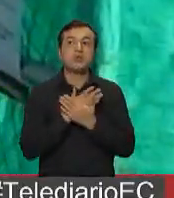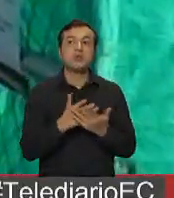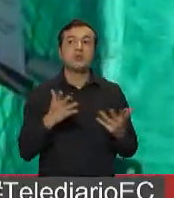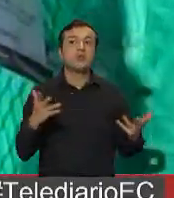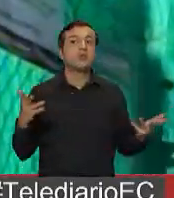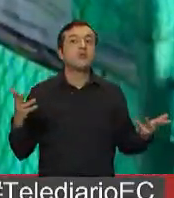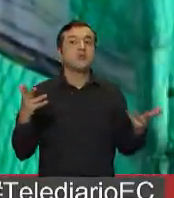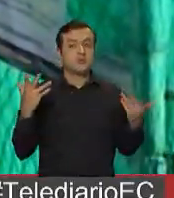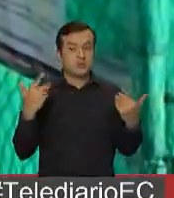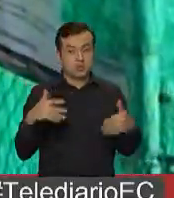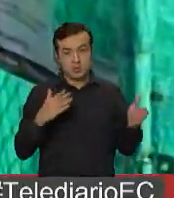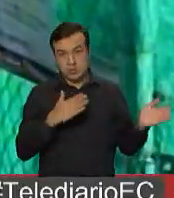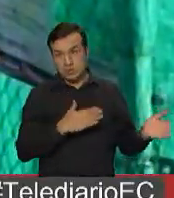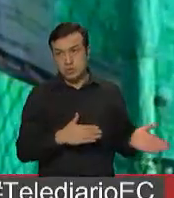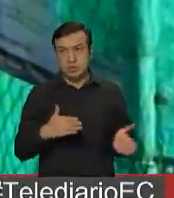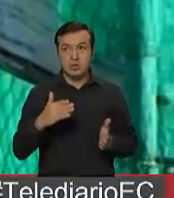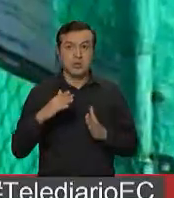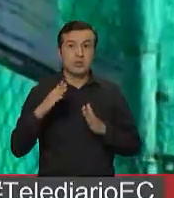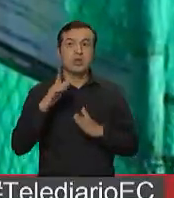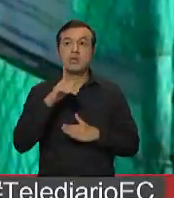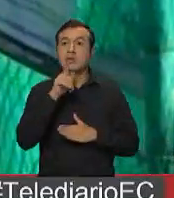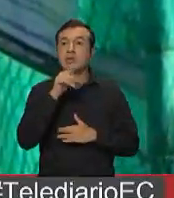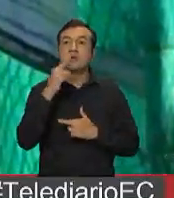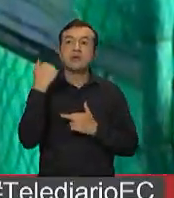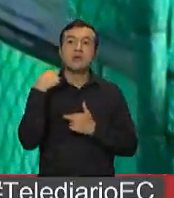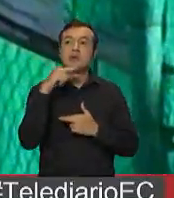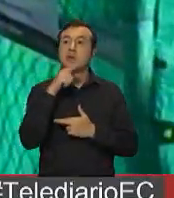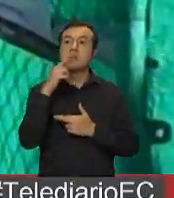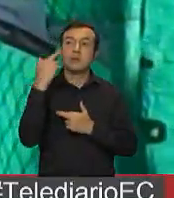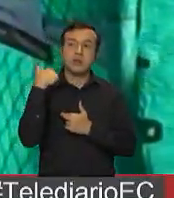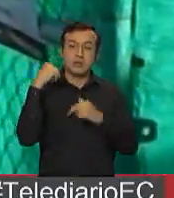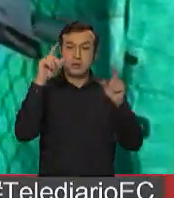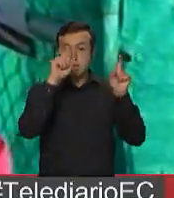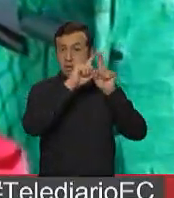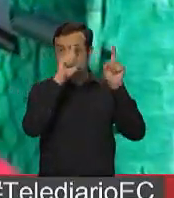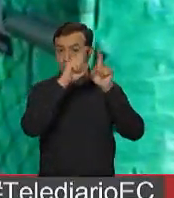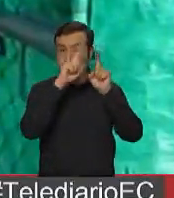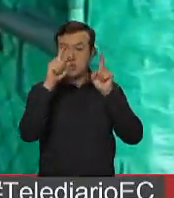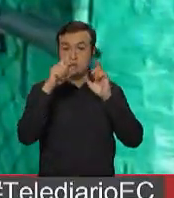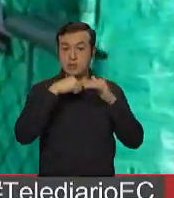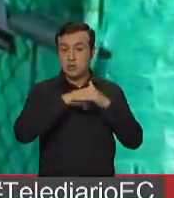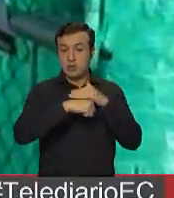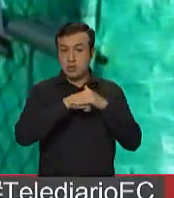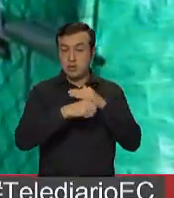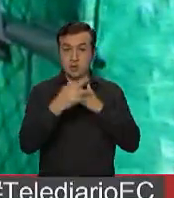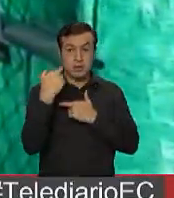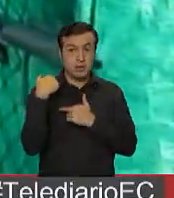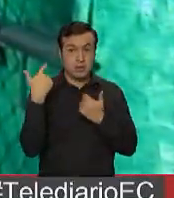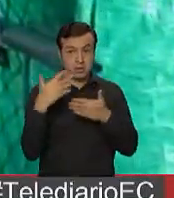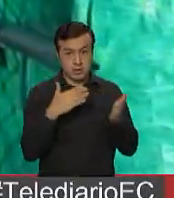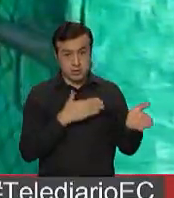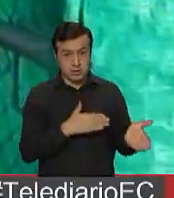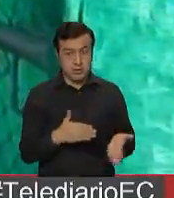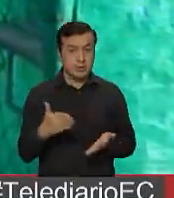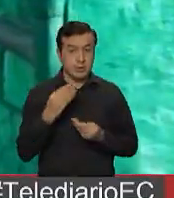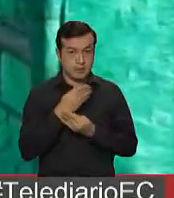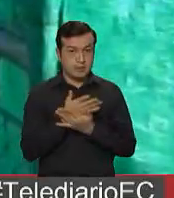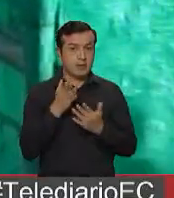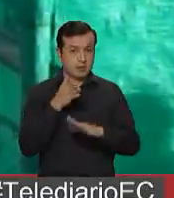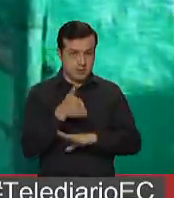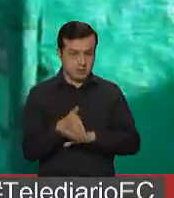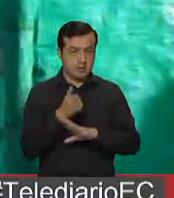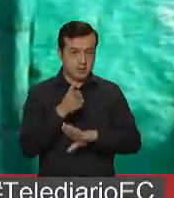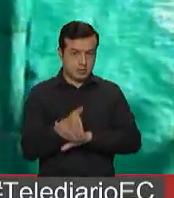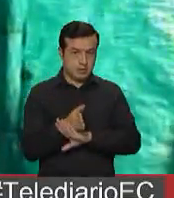la licitación de las operadoras que van a administrar el Metro de Quito. Nosotros vamos a ofrecerles más